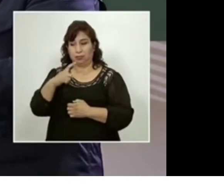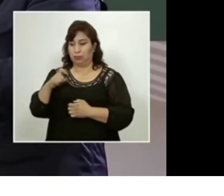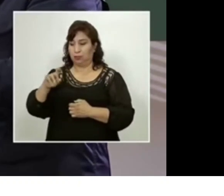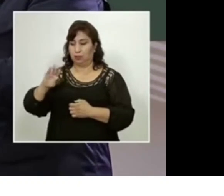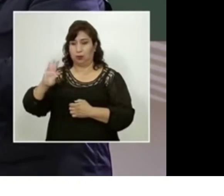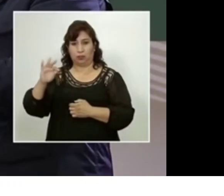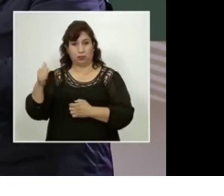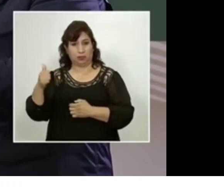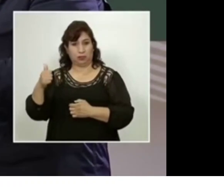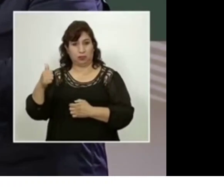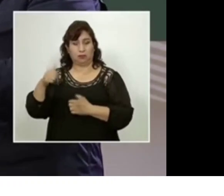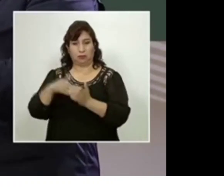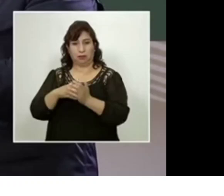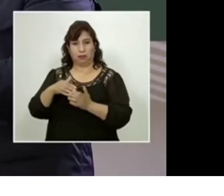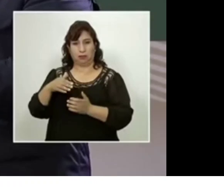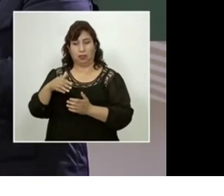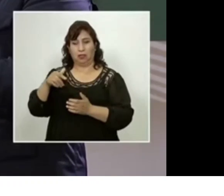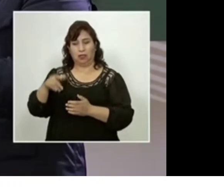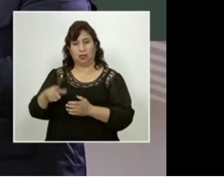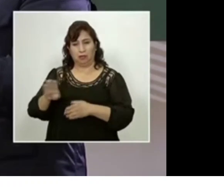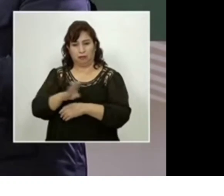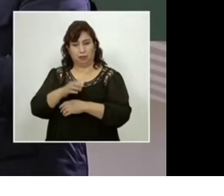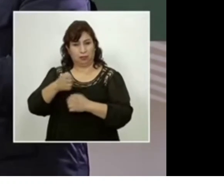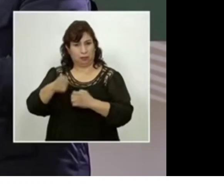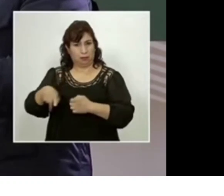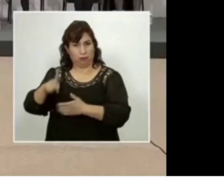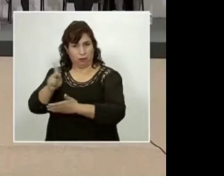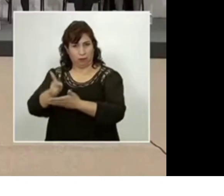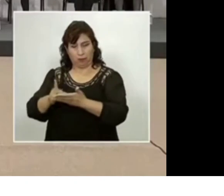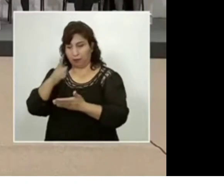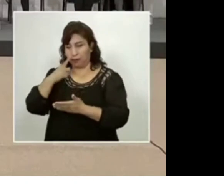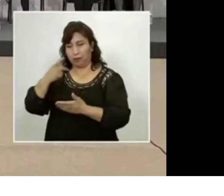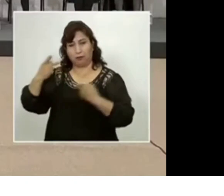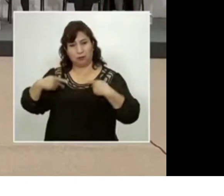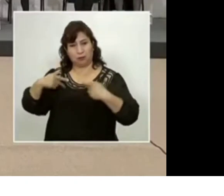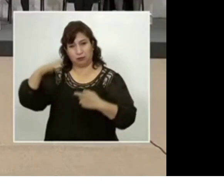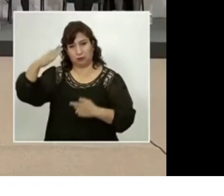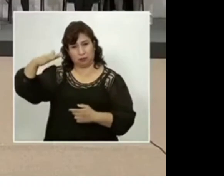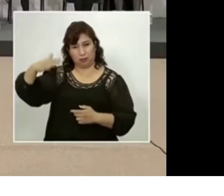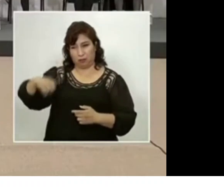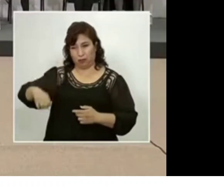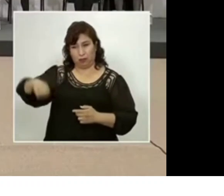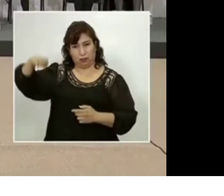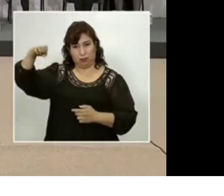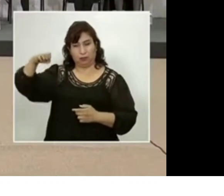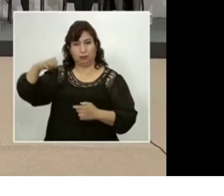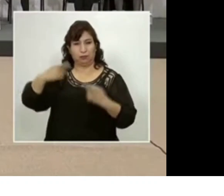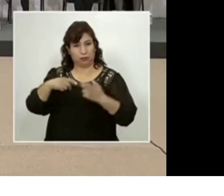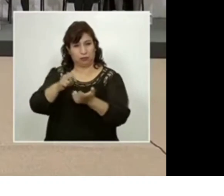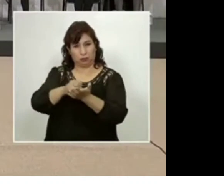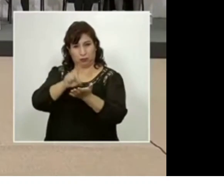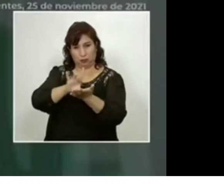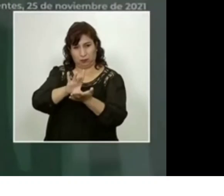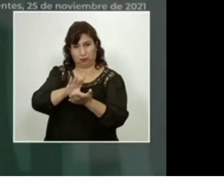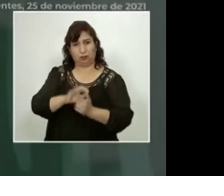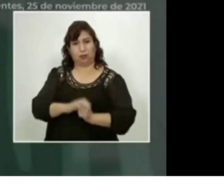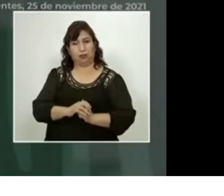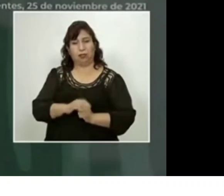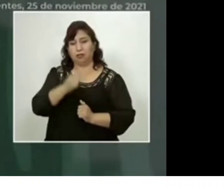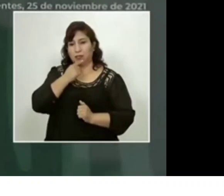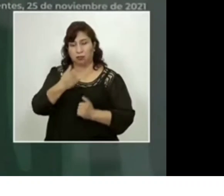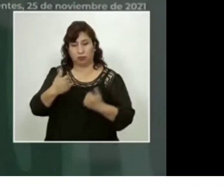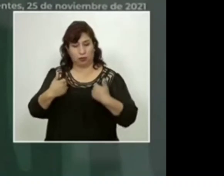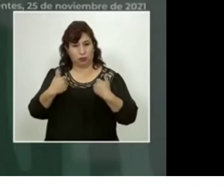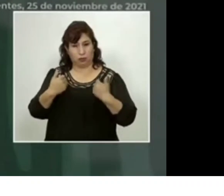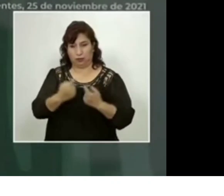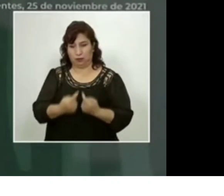98.146 derechohabientes de los programas para personas adultas mayores, personas con discapacidad, niñas y niños